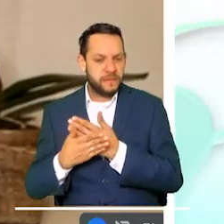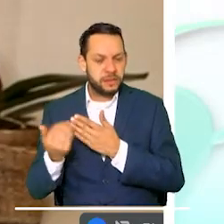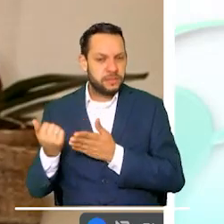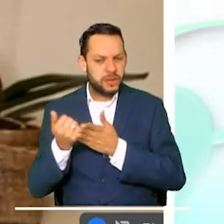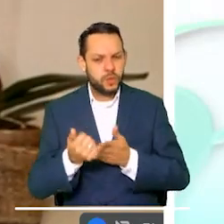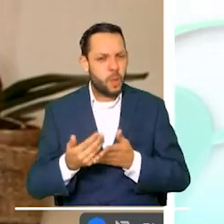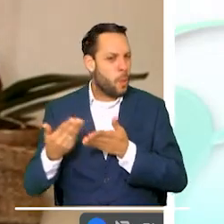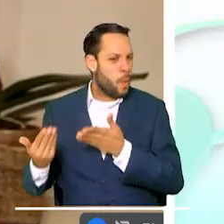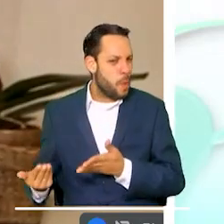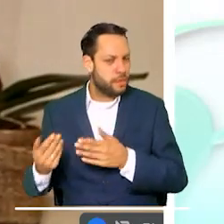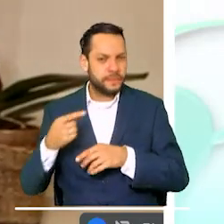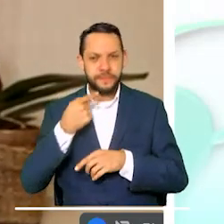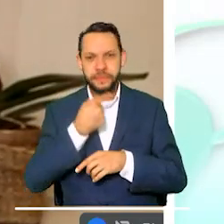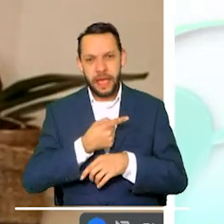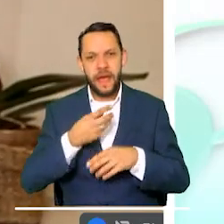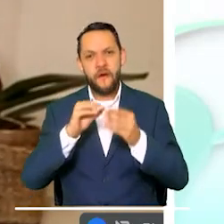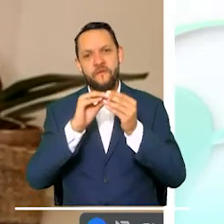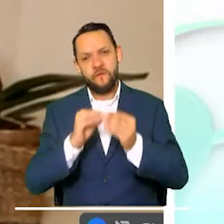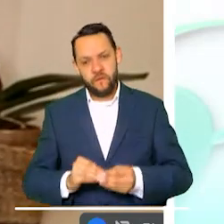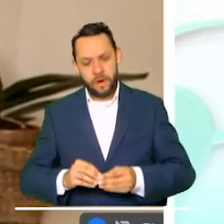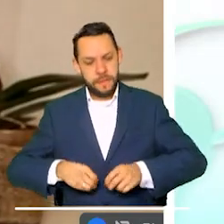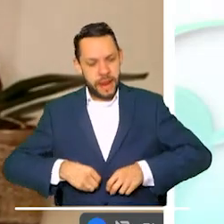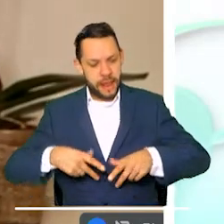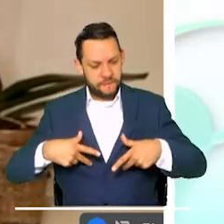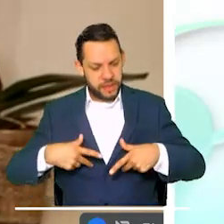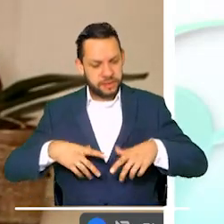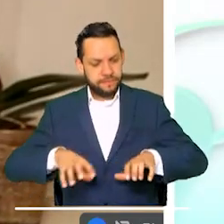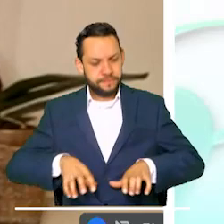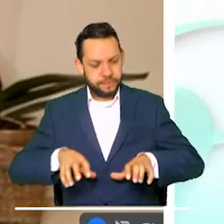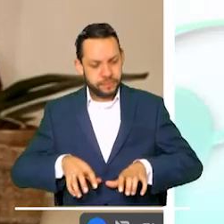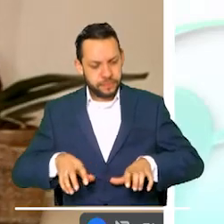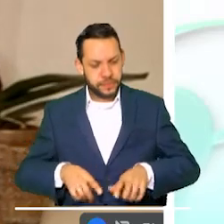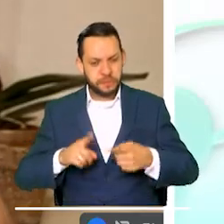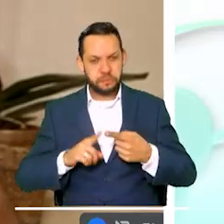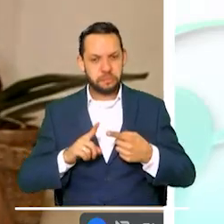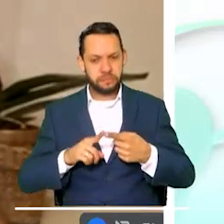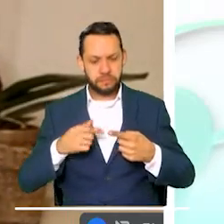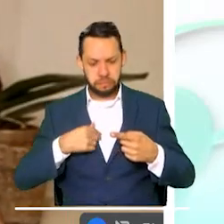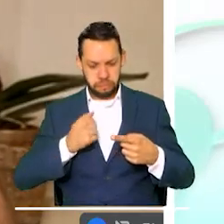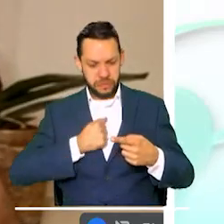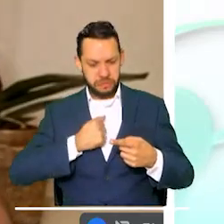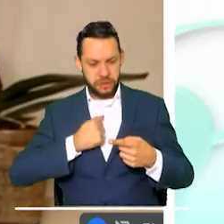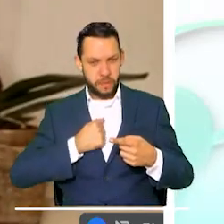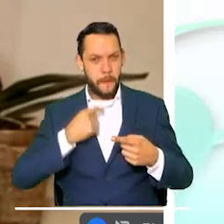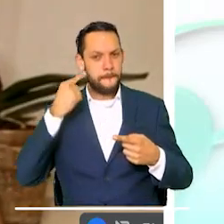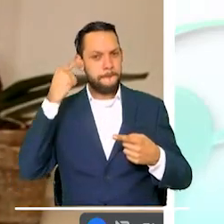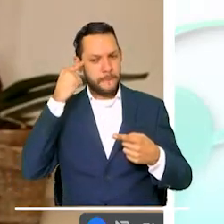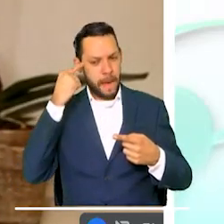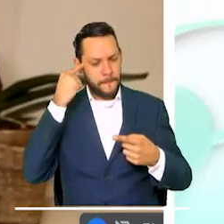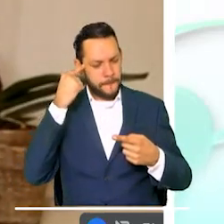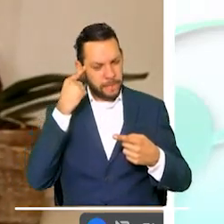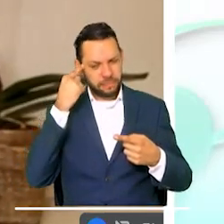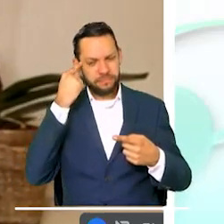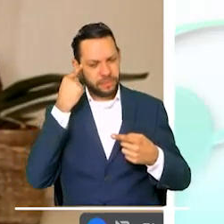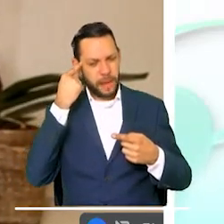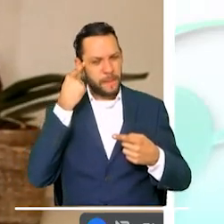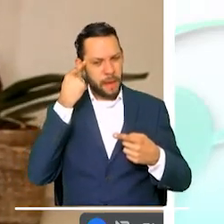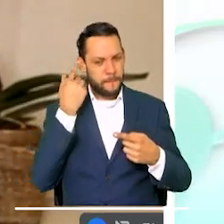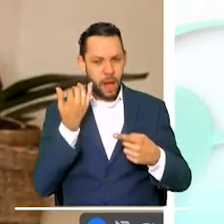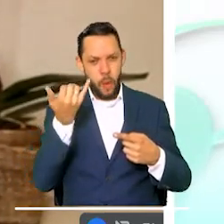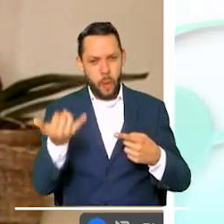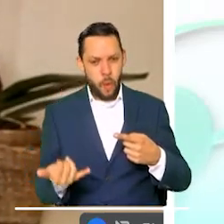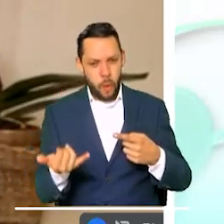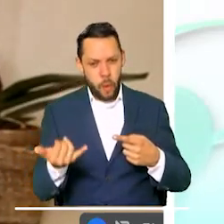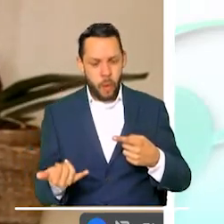Entonces, mindfulness es una forma de vivir, un estado en el que tú tienes tu mente plena, presente, para